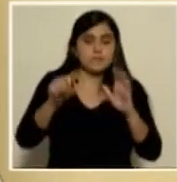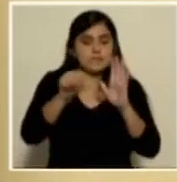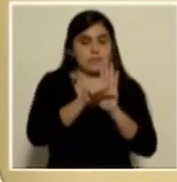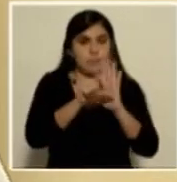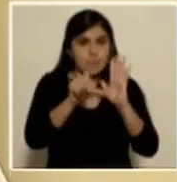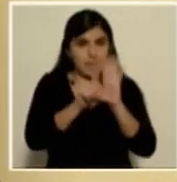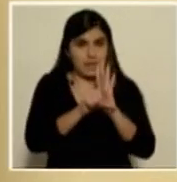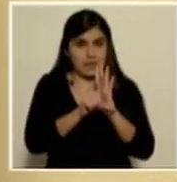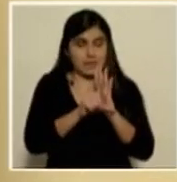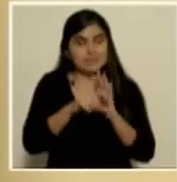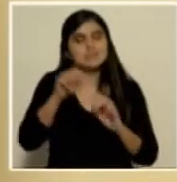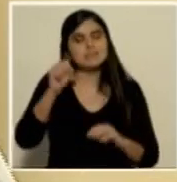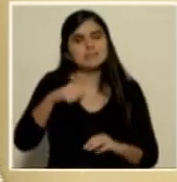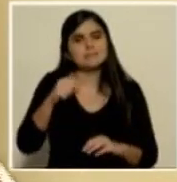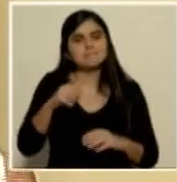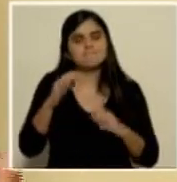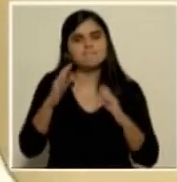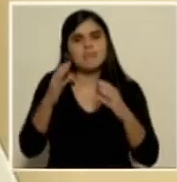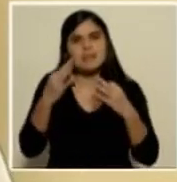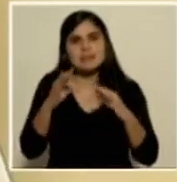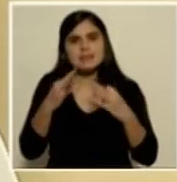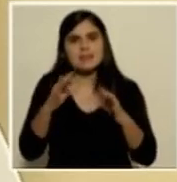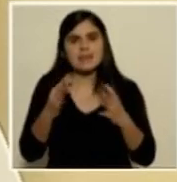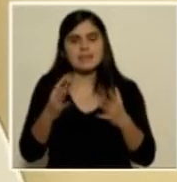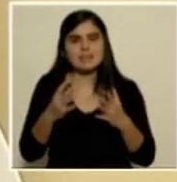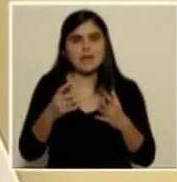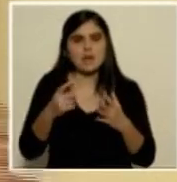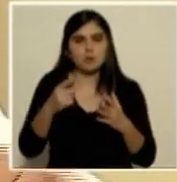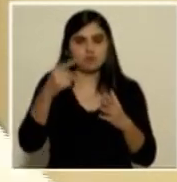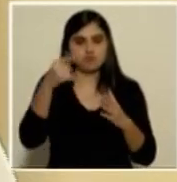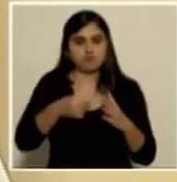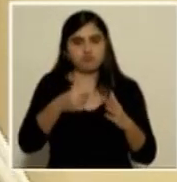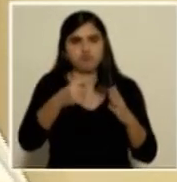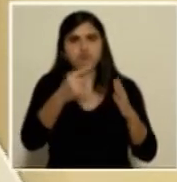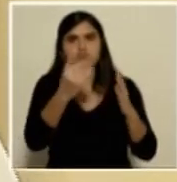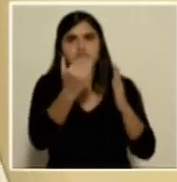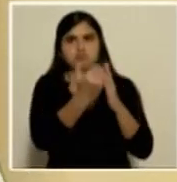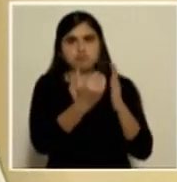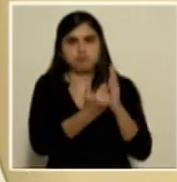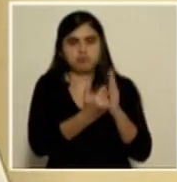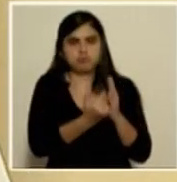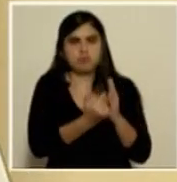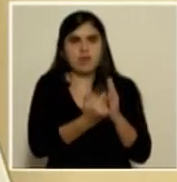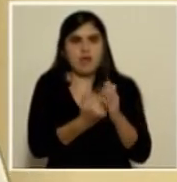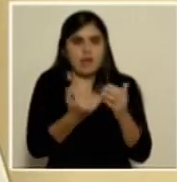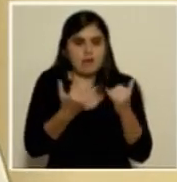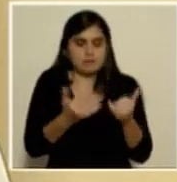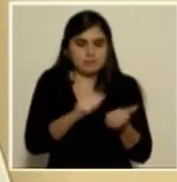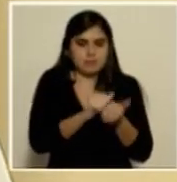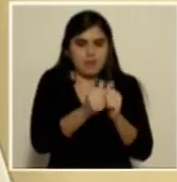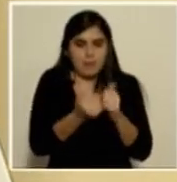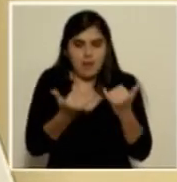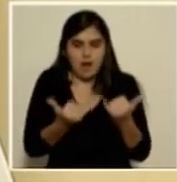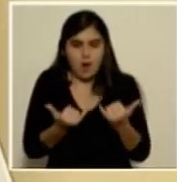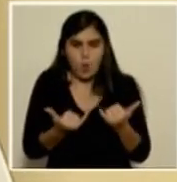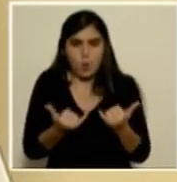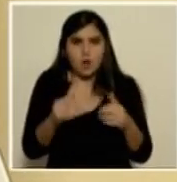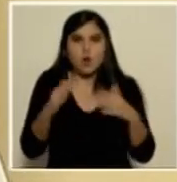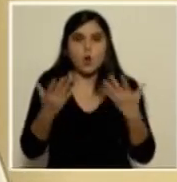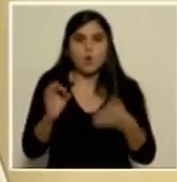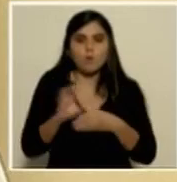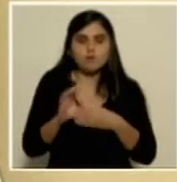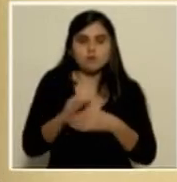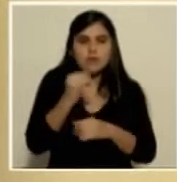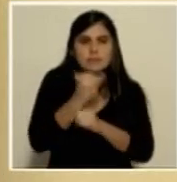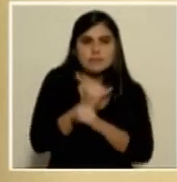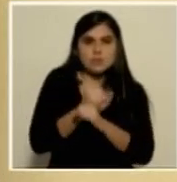Legislativa, sí, de lo que se trata, hay una directriz que estaríamos firmando, reactualizando en materia de cómo funcionan las instituciones públicas, y